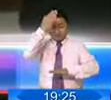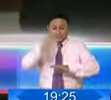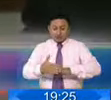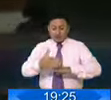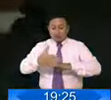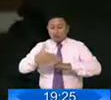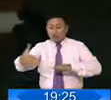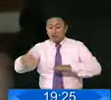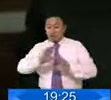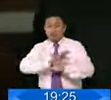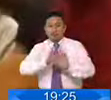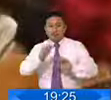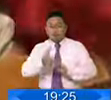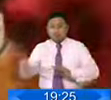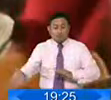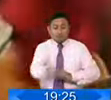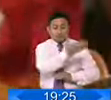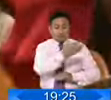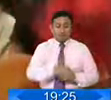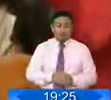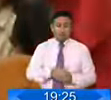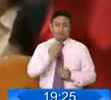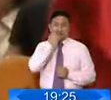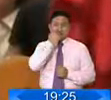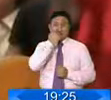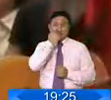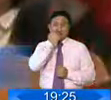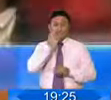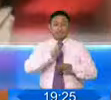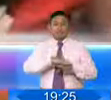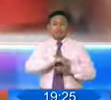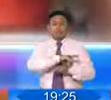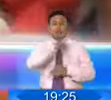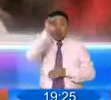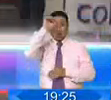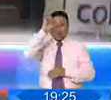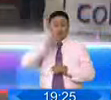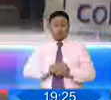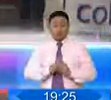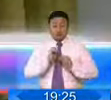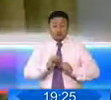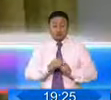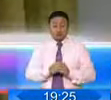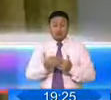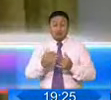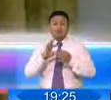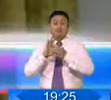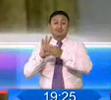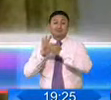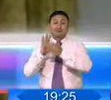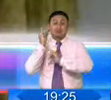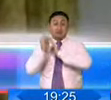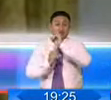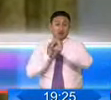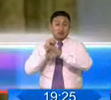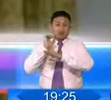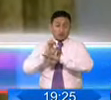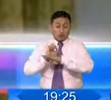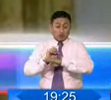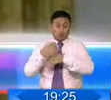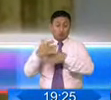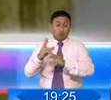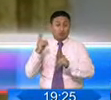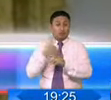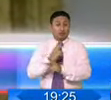señor. Salga. Además, Assange, debido a sus pronunciamientos, habría comprometido las buenas relaciones internacionales que el país tiene